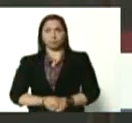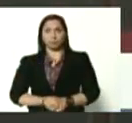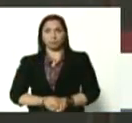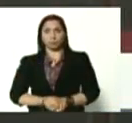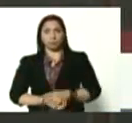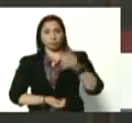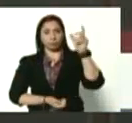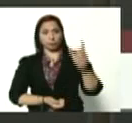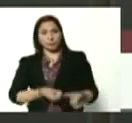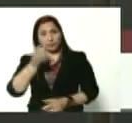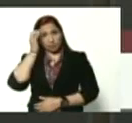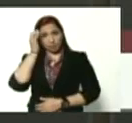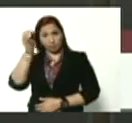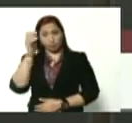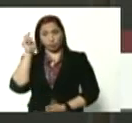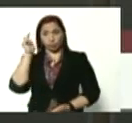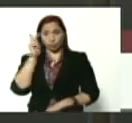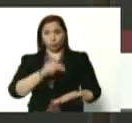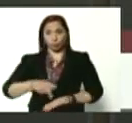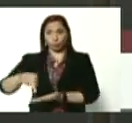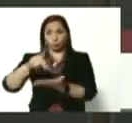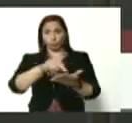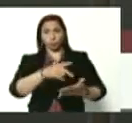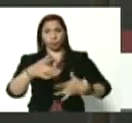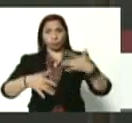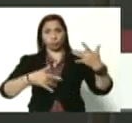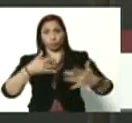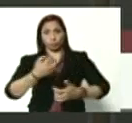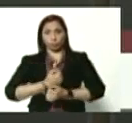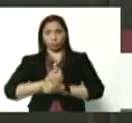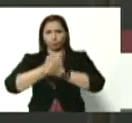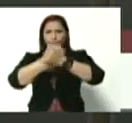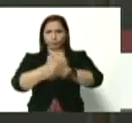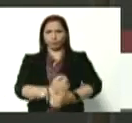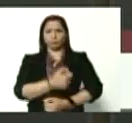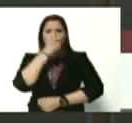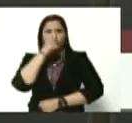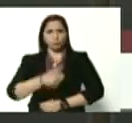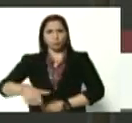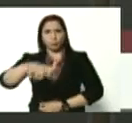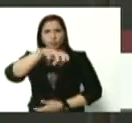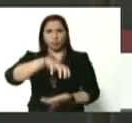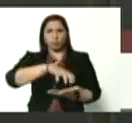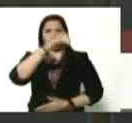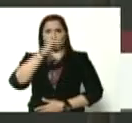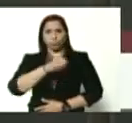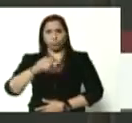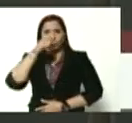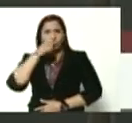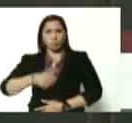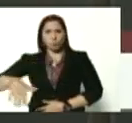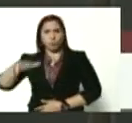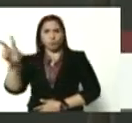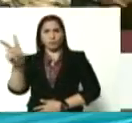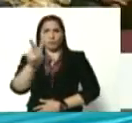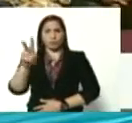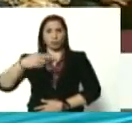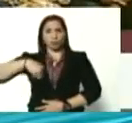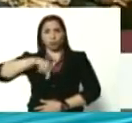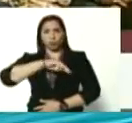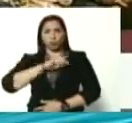concejales presentes querido pueblo del estado zulia querido pueblo de venezuela estamos